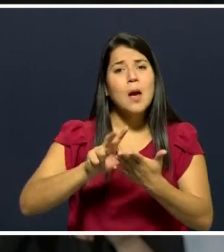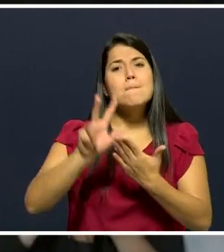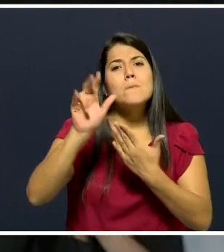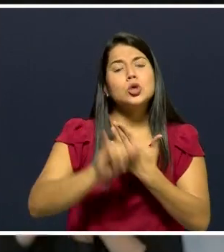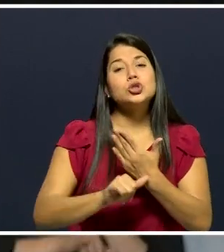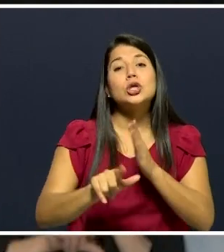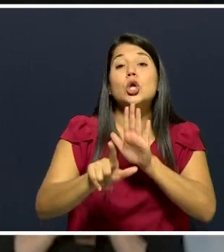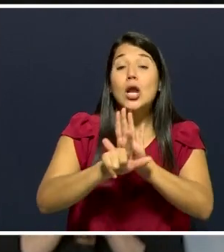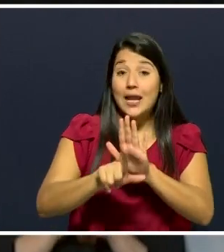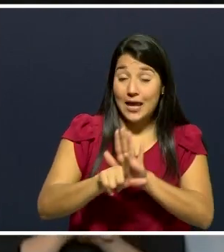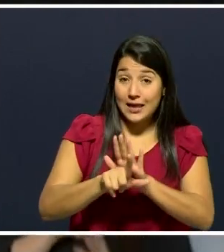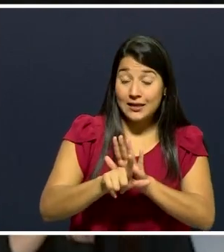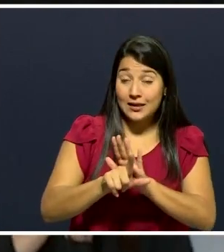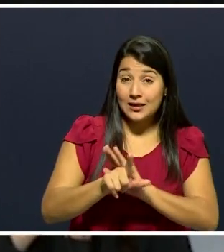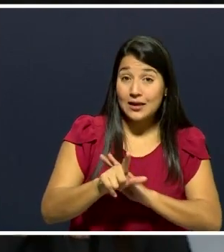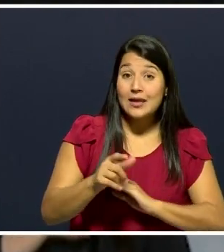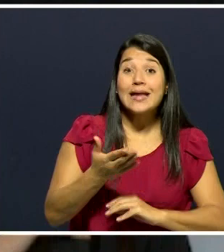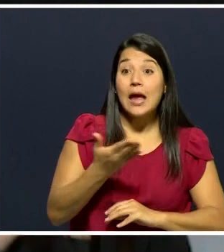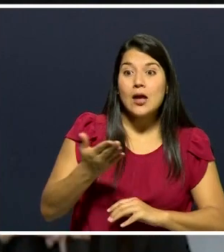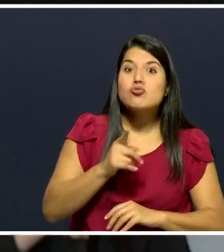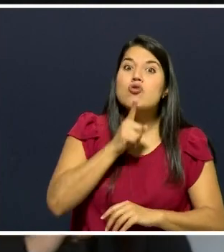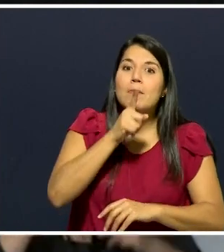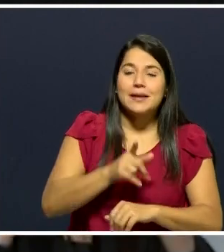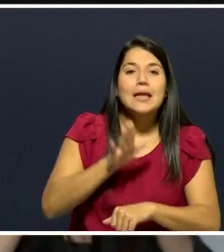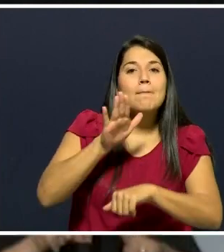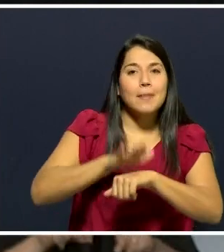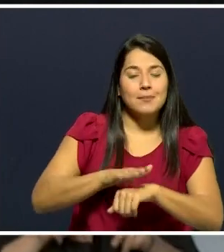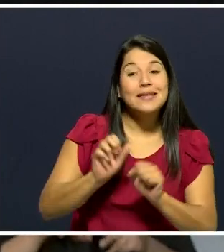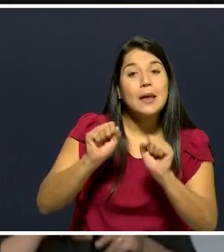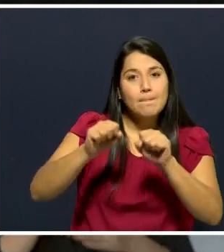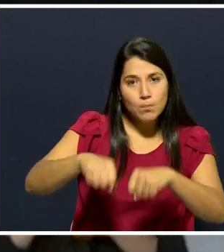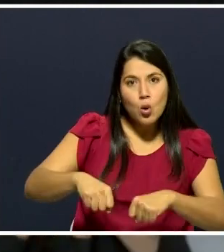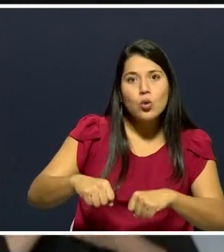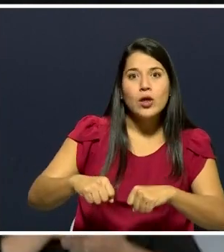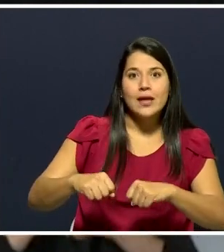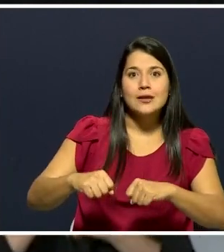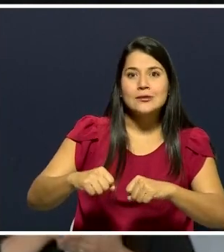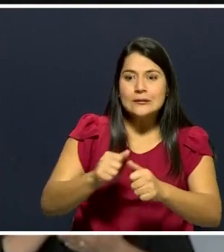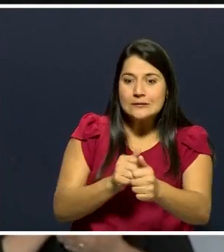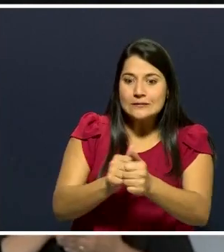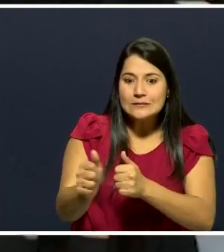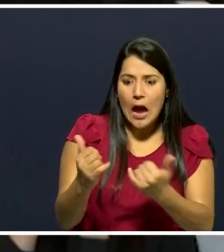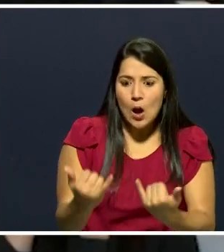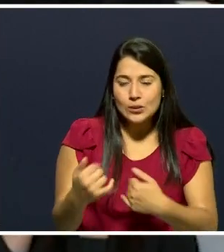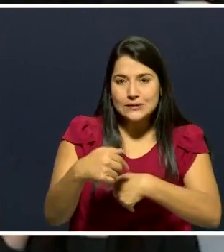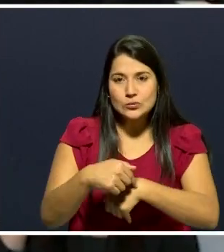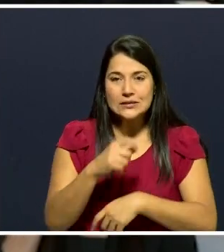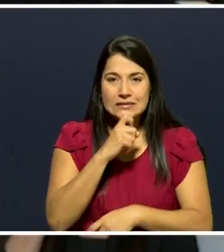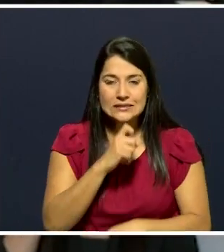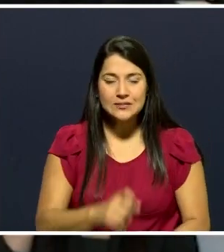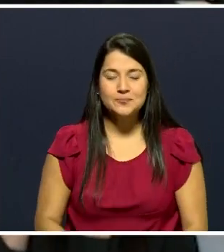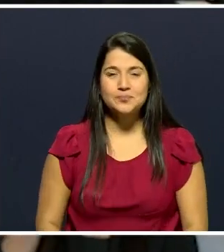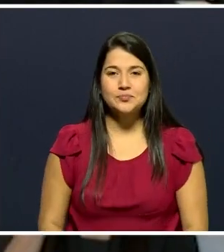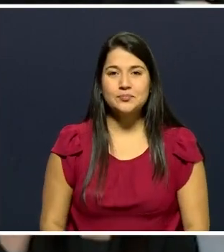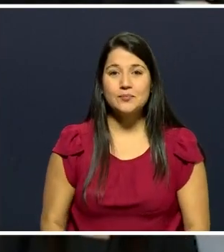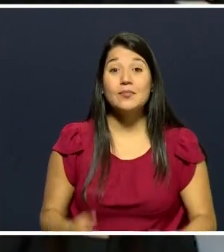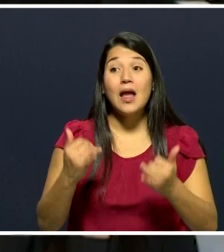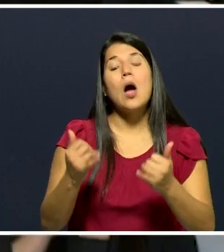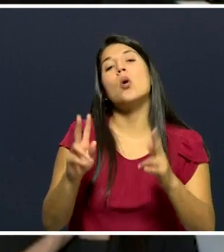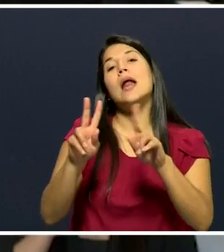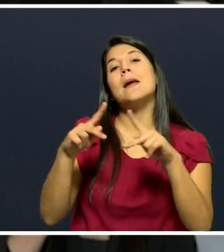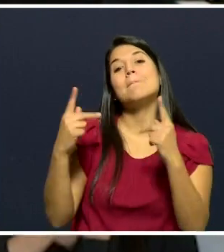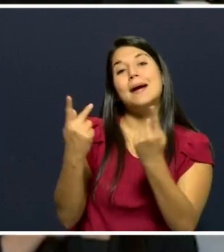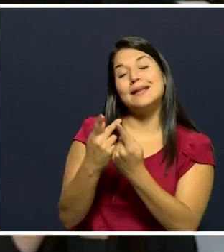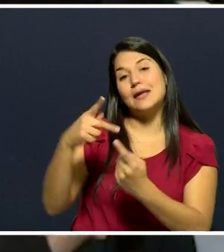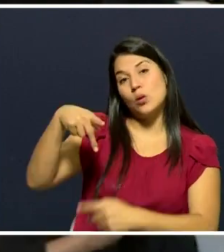que verdaderamente nos permitan pasar este trago amargo. En tanto, el bloque oficialista